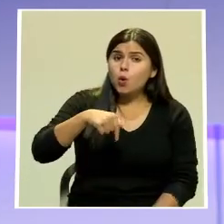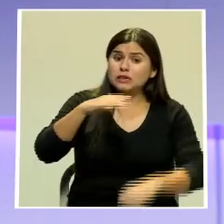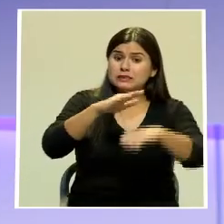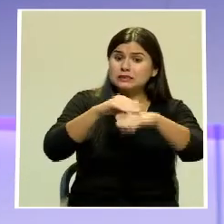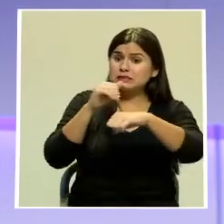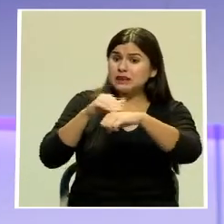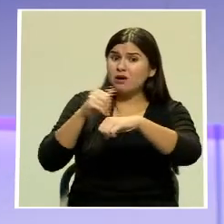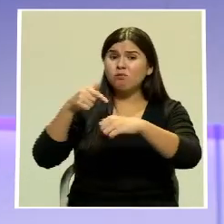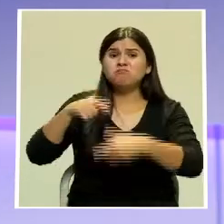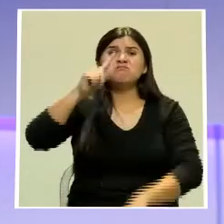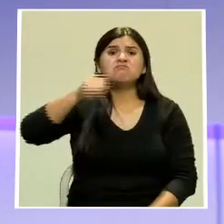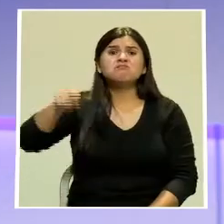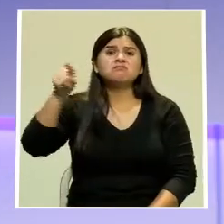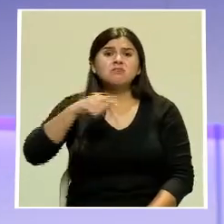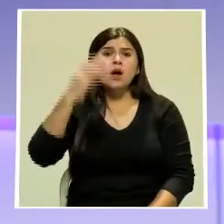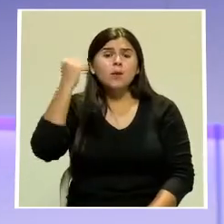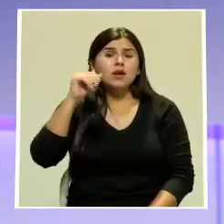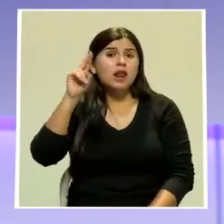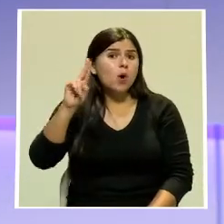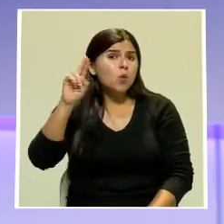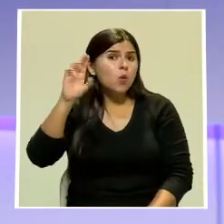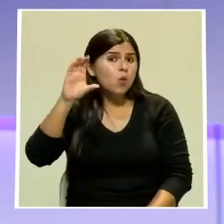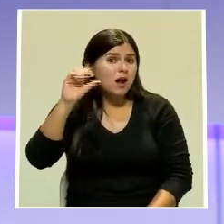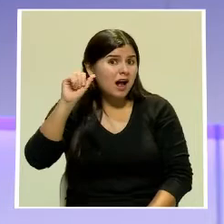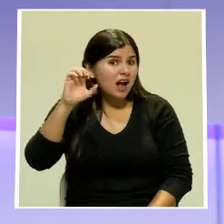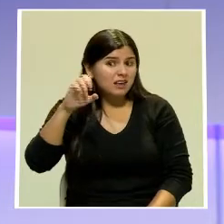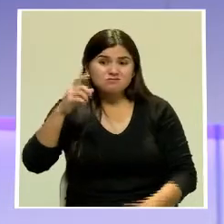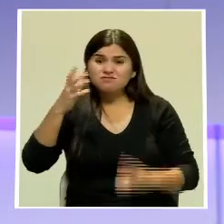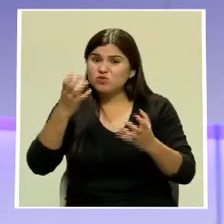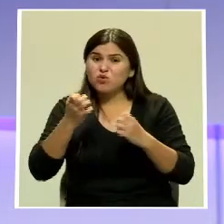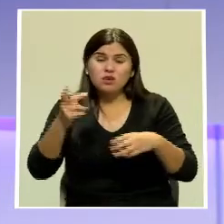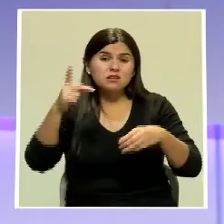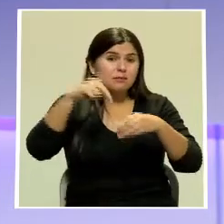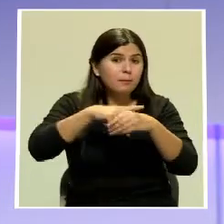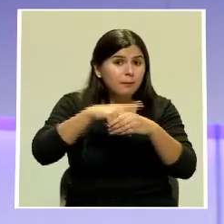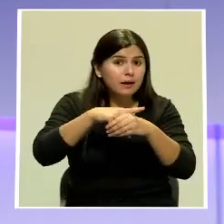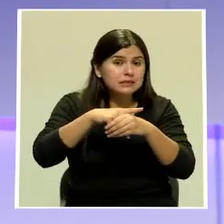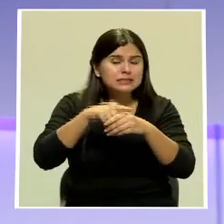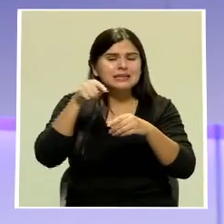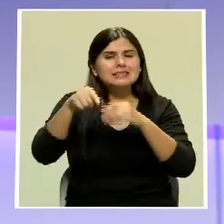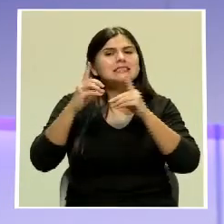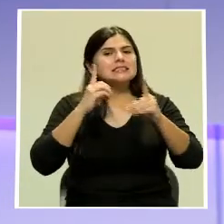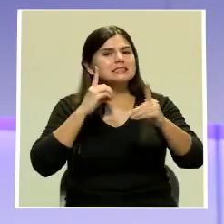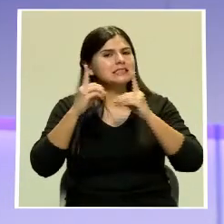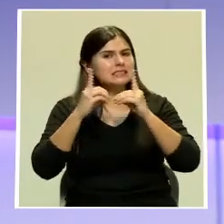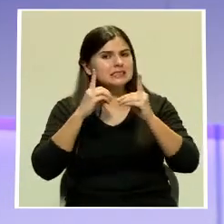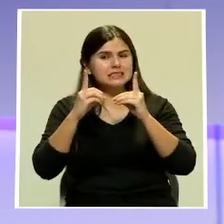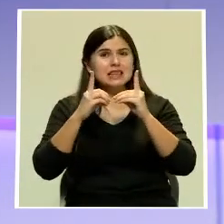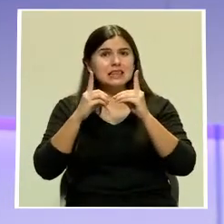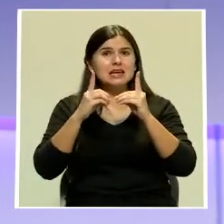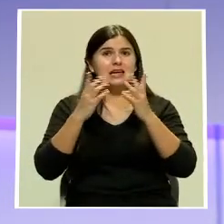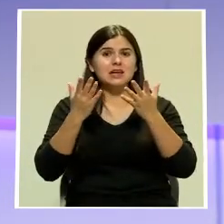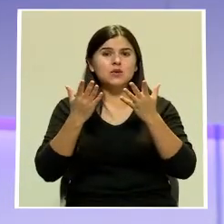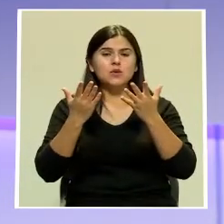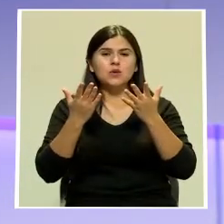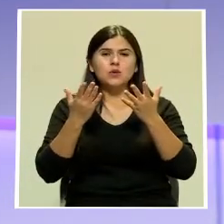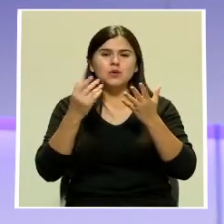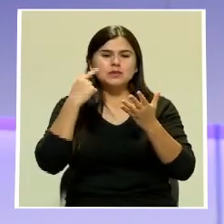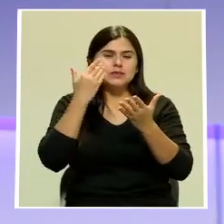descarriló. Finalmente la UCAEP no se quiso sumar y ese diálogo en los términos